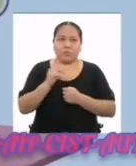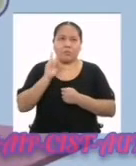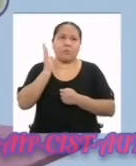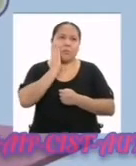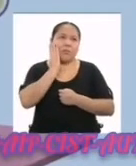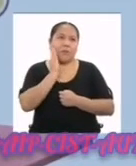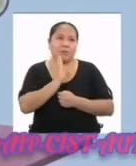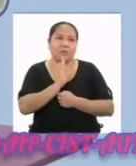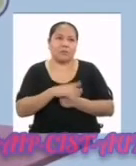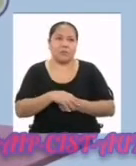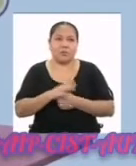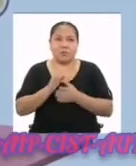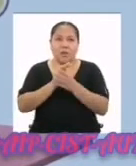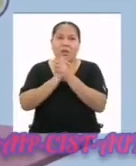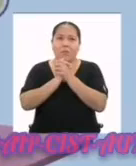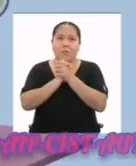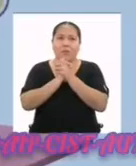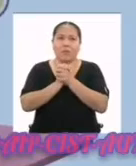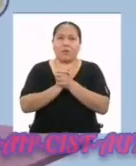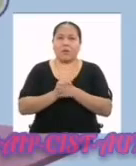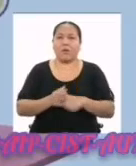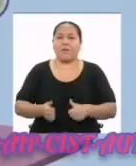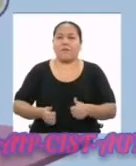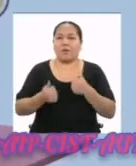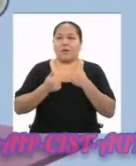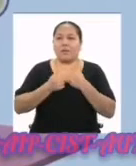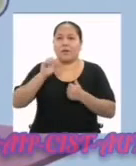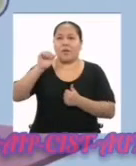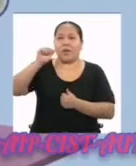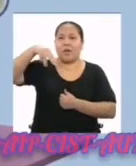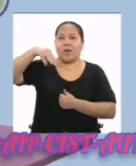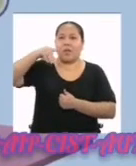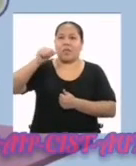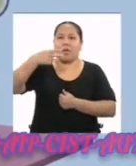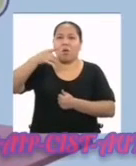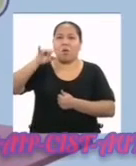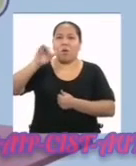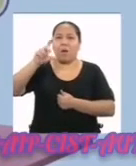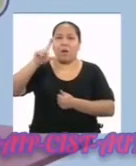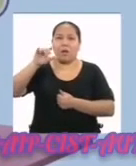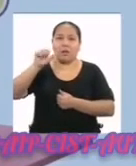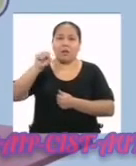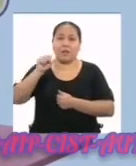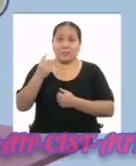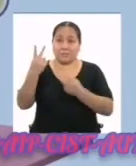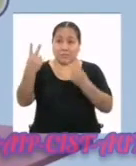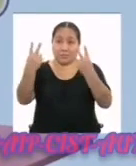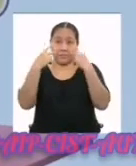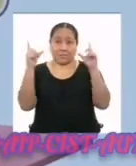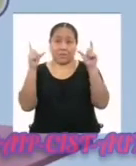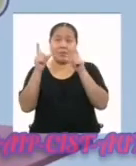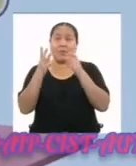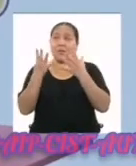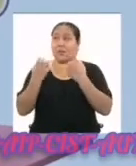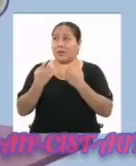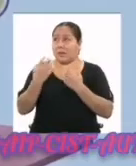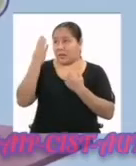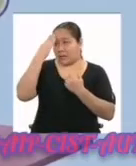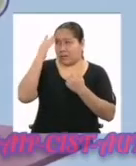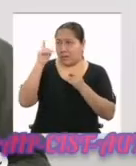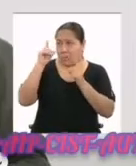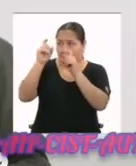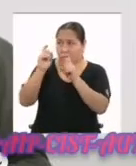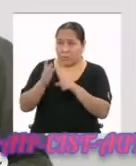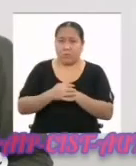mi mamá. Era una mía que vive en Andahuaylas. Dice que me está viendo ahorita, por la tele, y quiere saber si puede hacer una